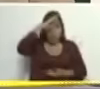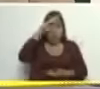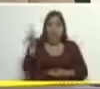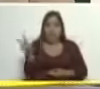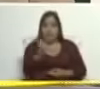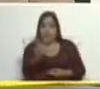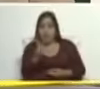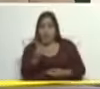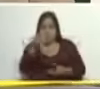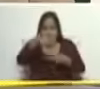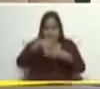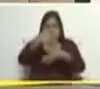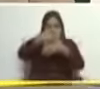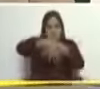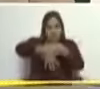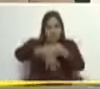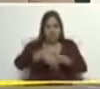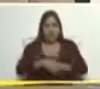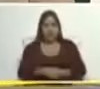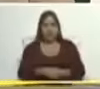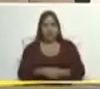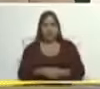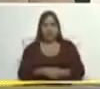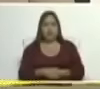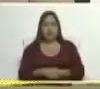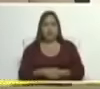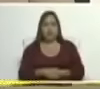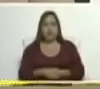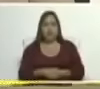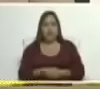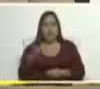Con el ALBA, Cuba, Venezuela.